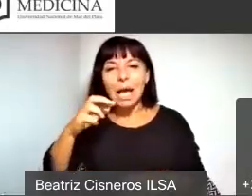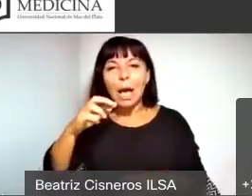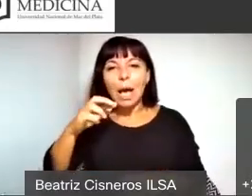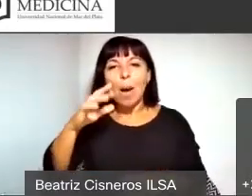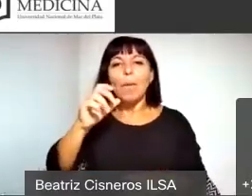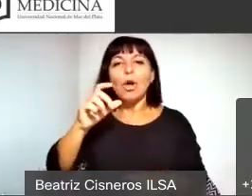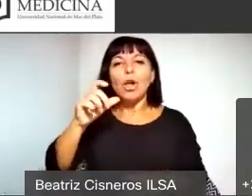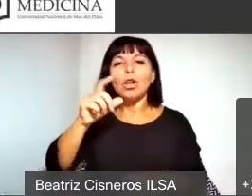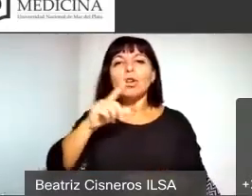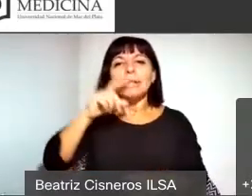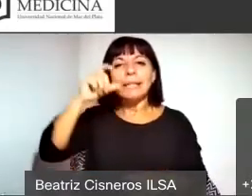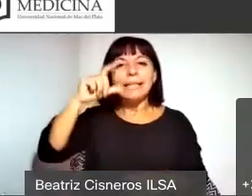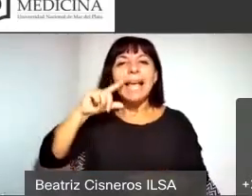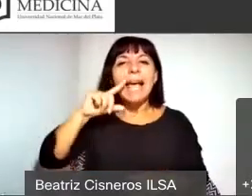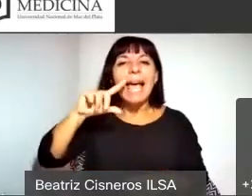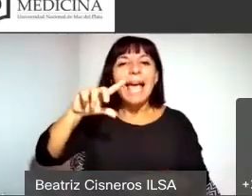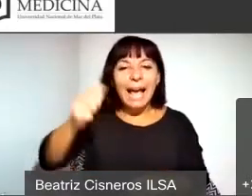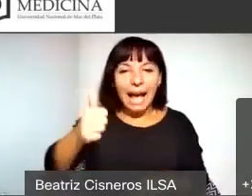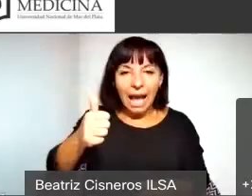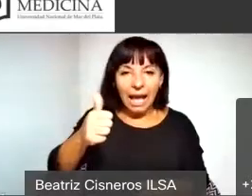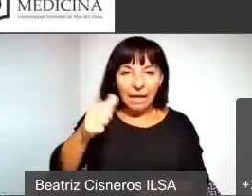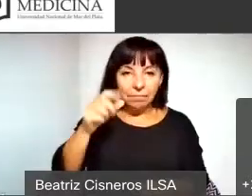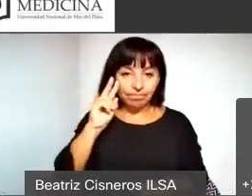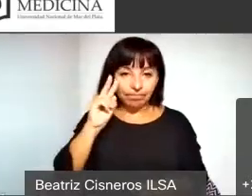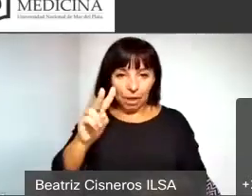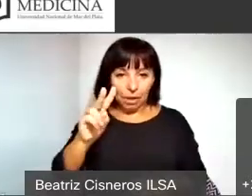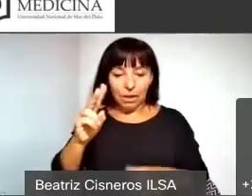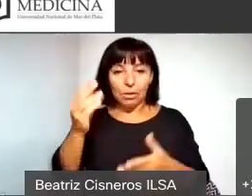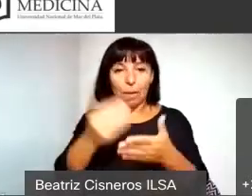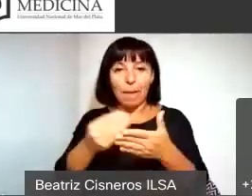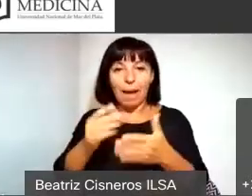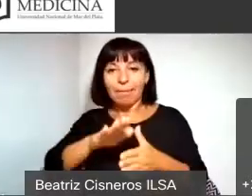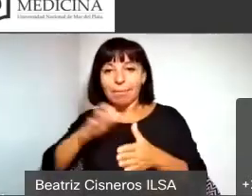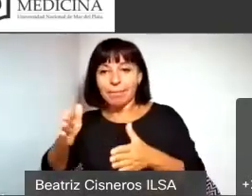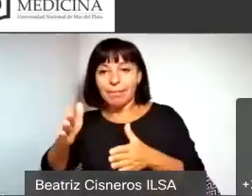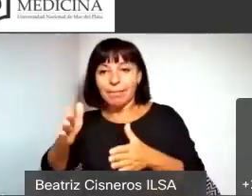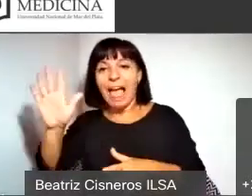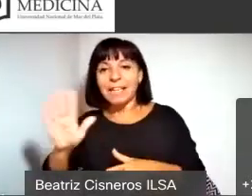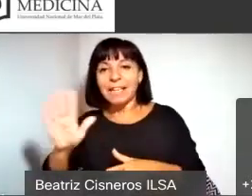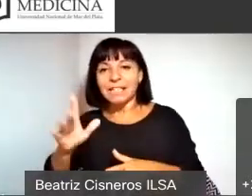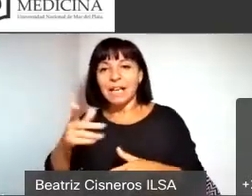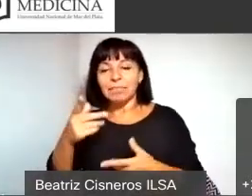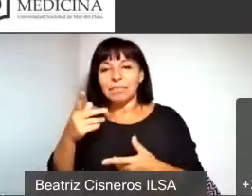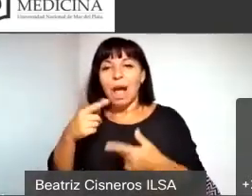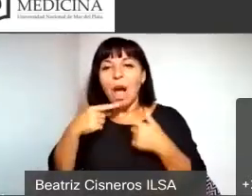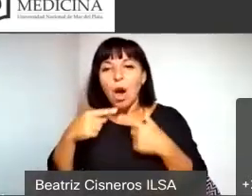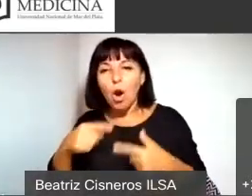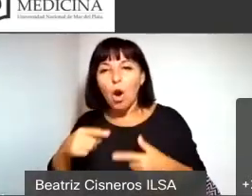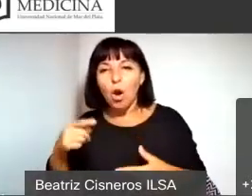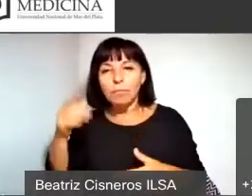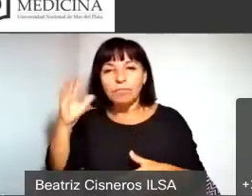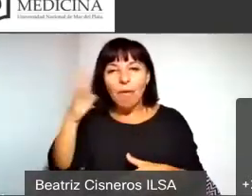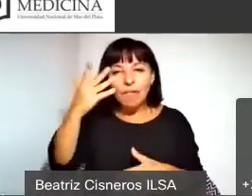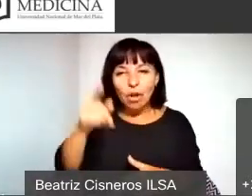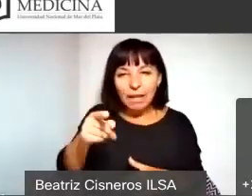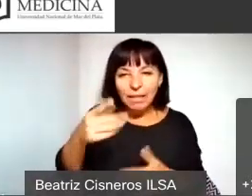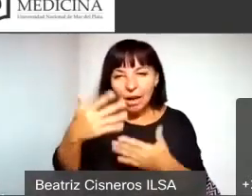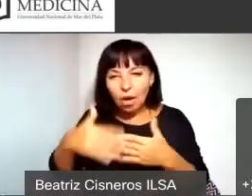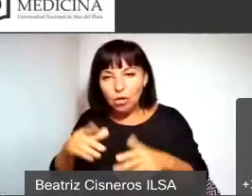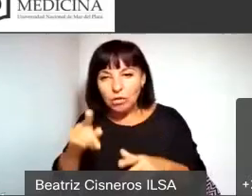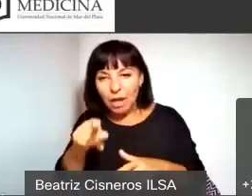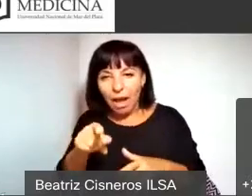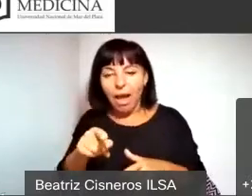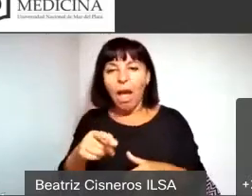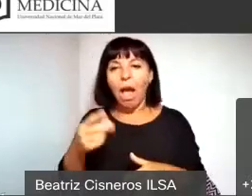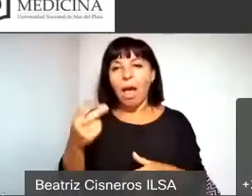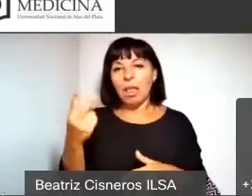¿Qué es lo que estamos viendo aquí en esta imagen de la derecha? Estamos viendo un ribosoma que está constituido por, todos los